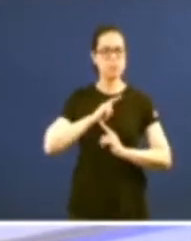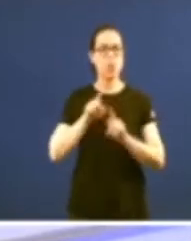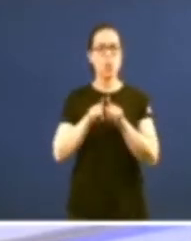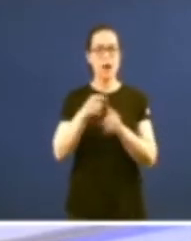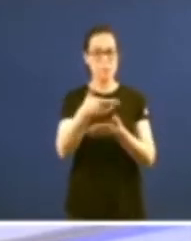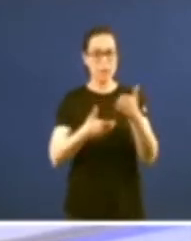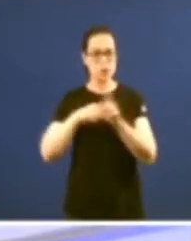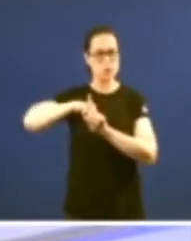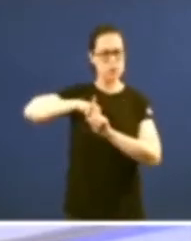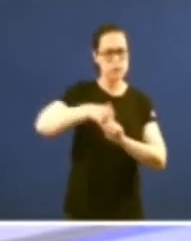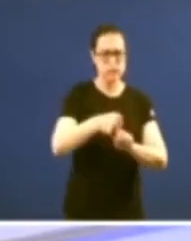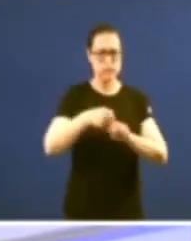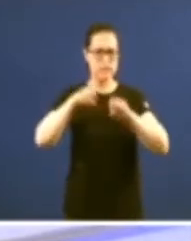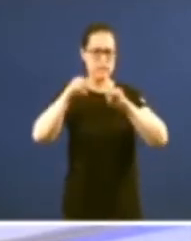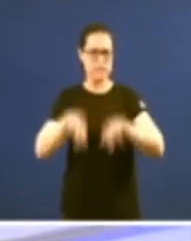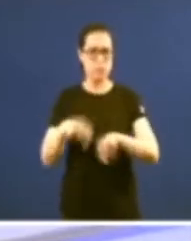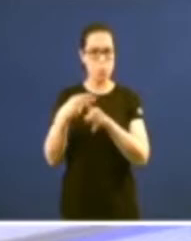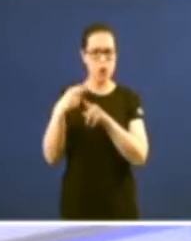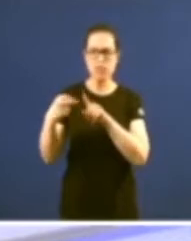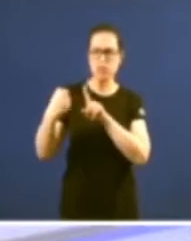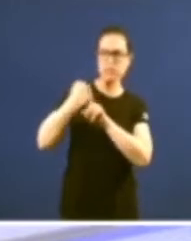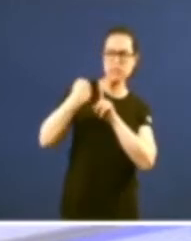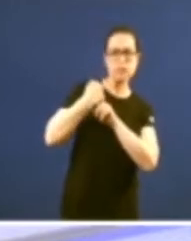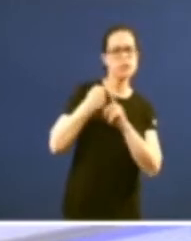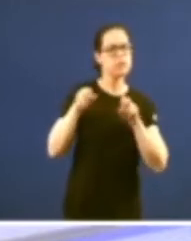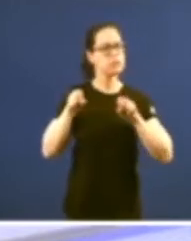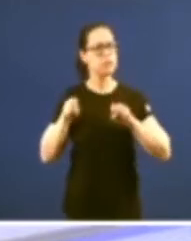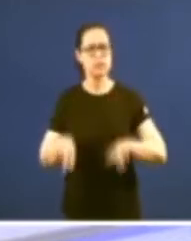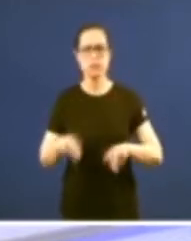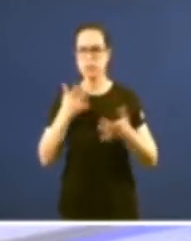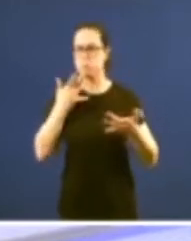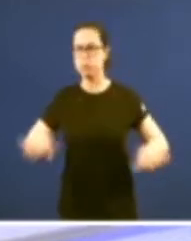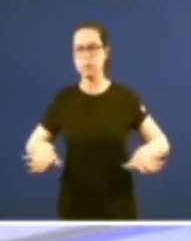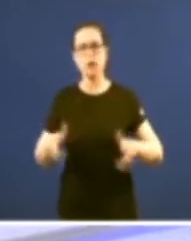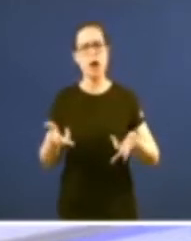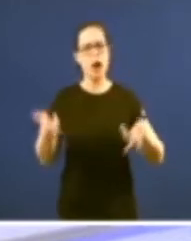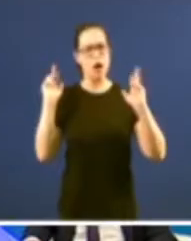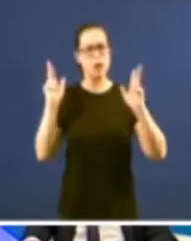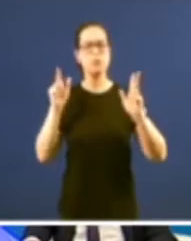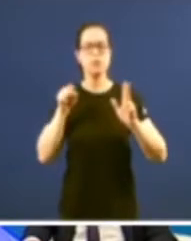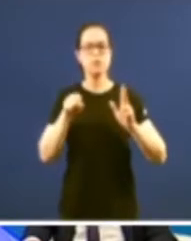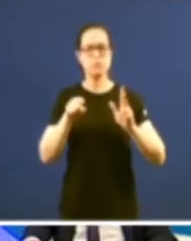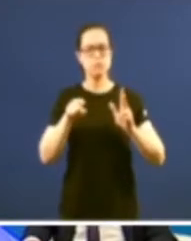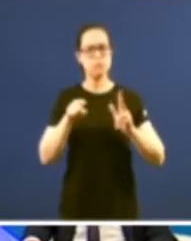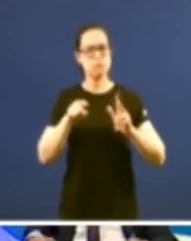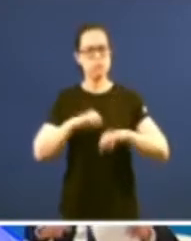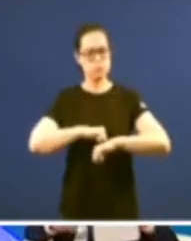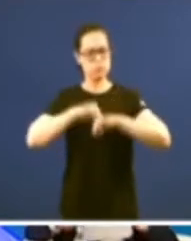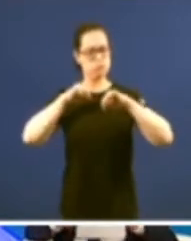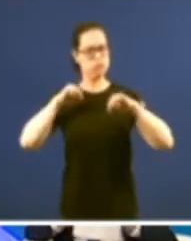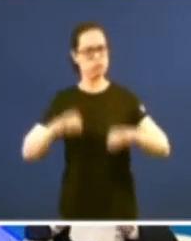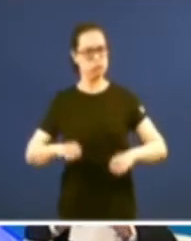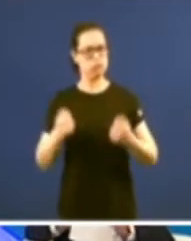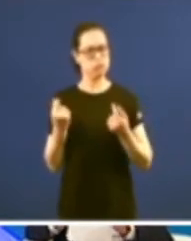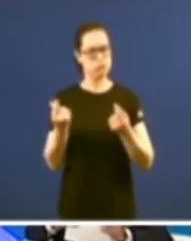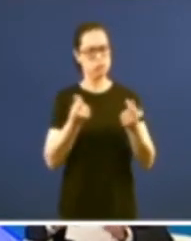tuvo que sufrir de parte de la clase política a medida que ésta disponía de más contundentes y casi siempre monetaristas